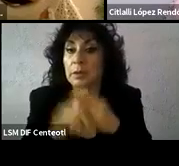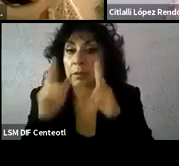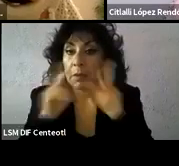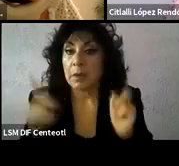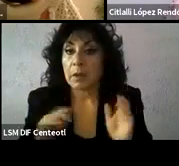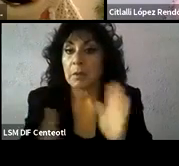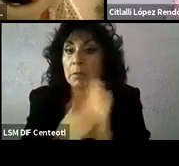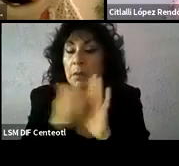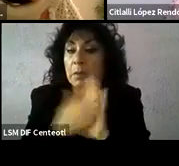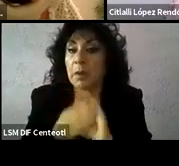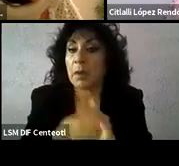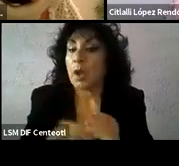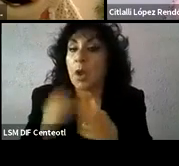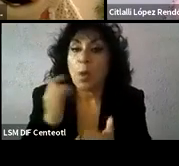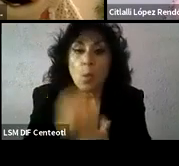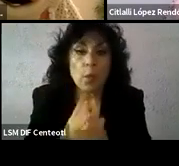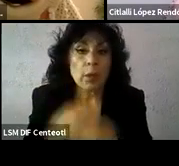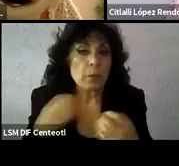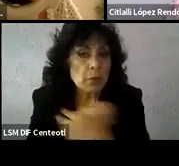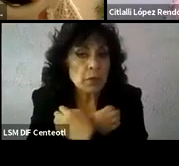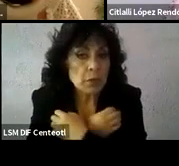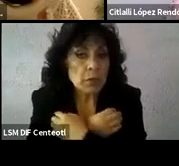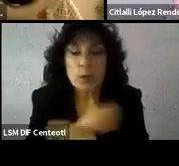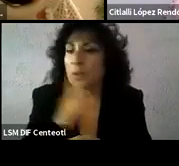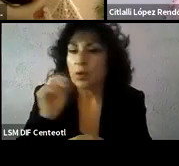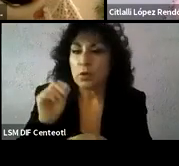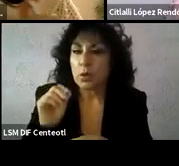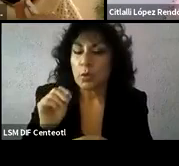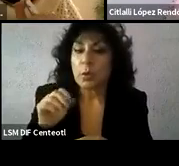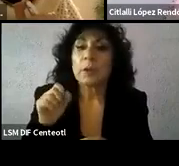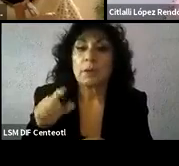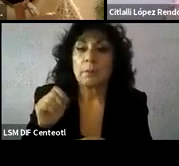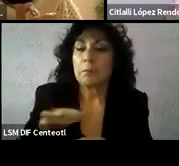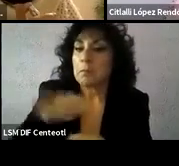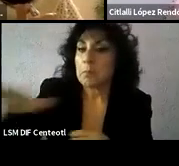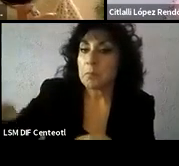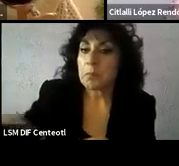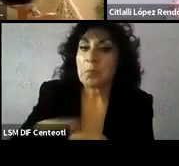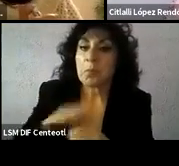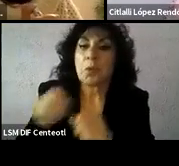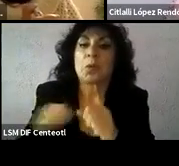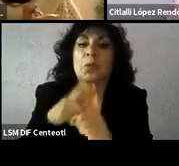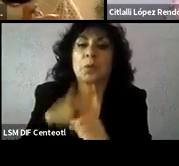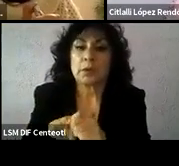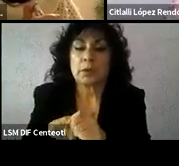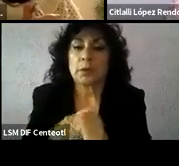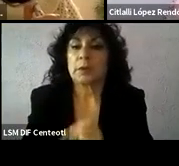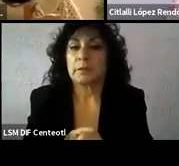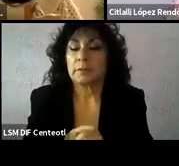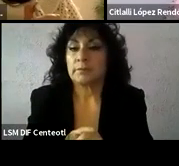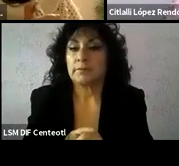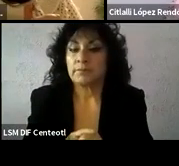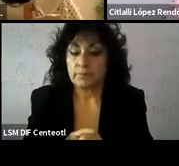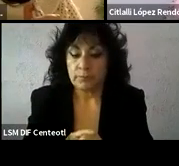solamente educativo, sino social. Y esto me lleva a la tercera pregunta,